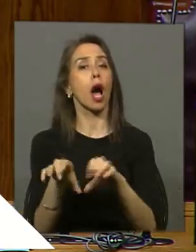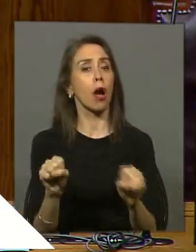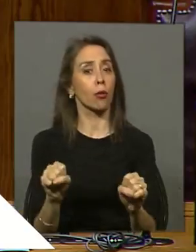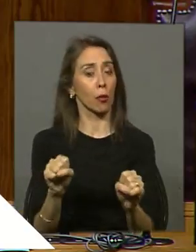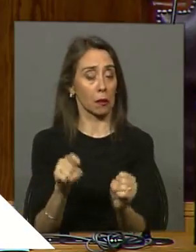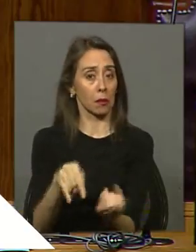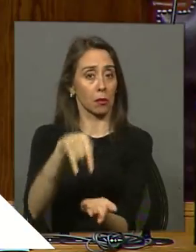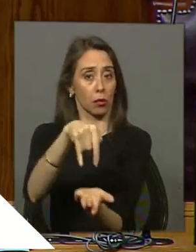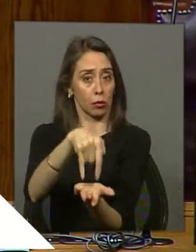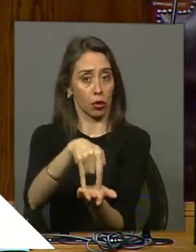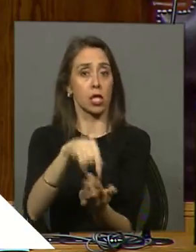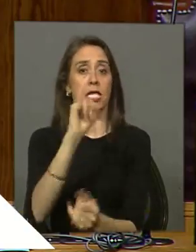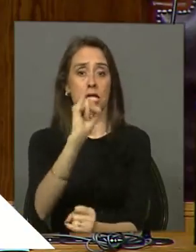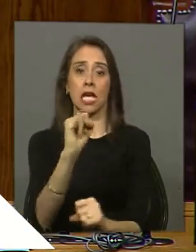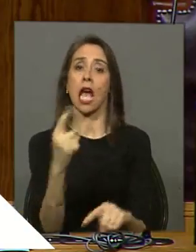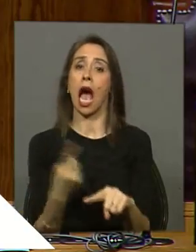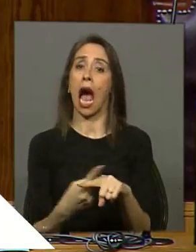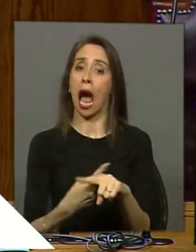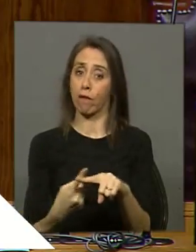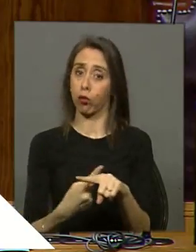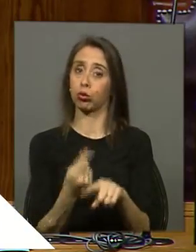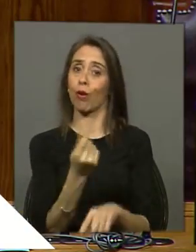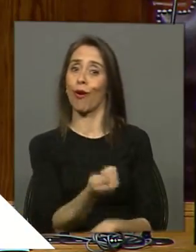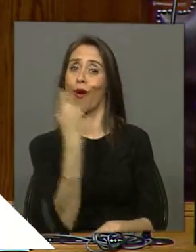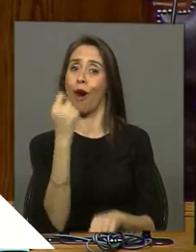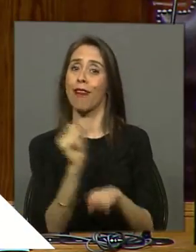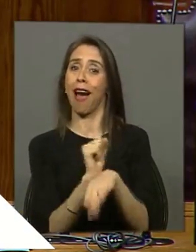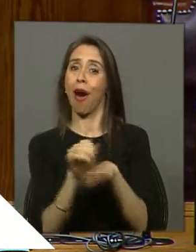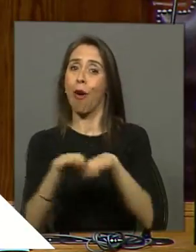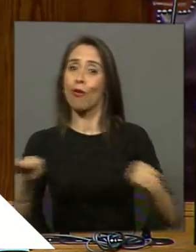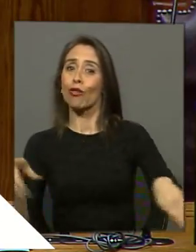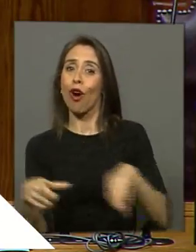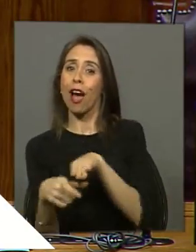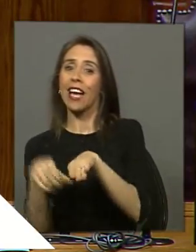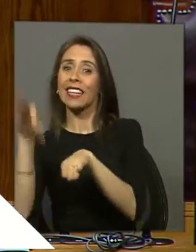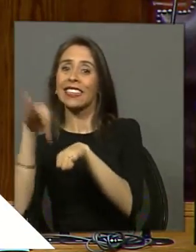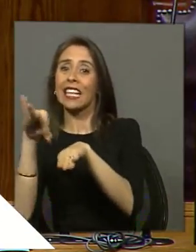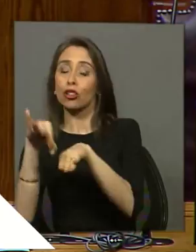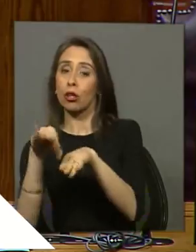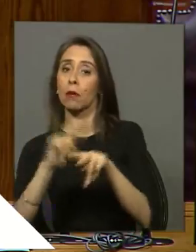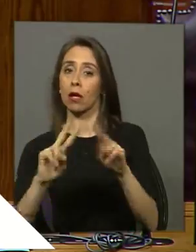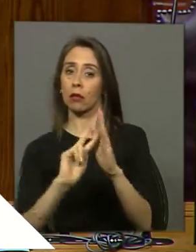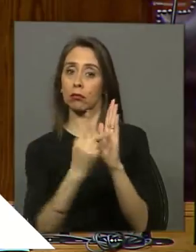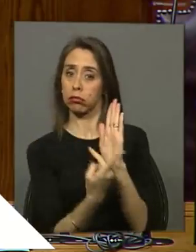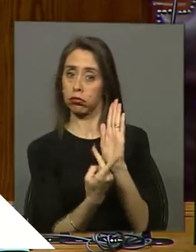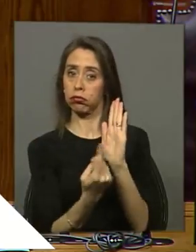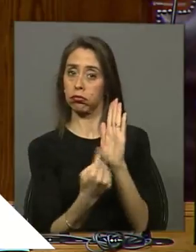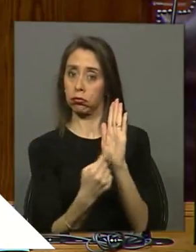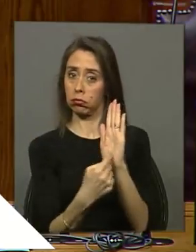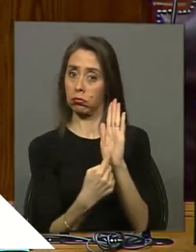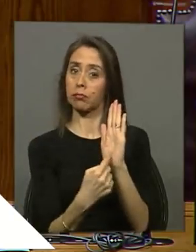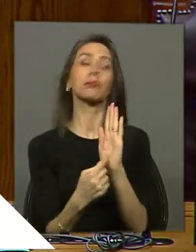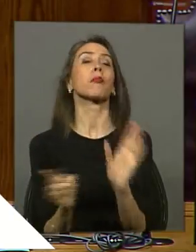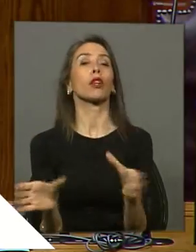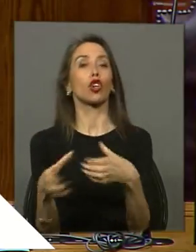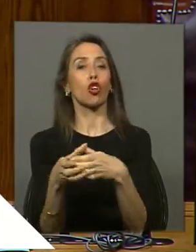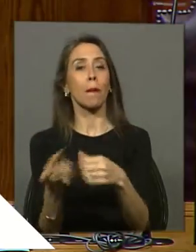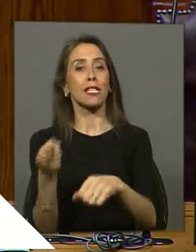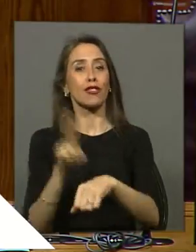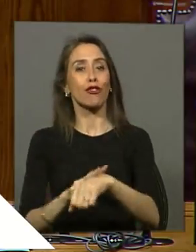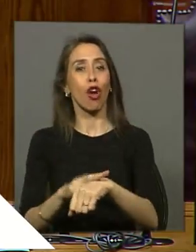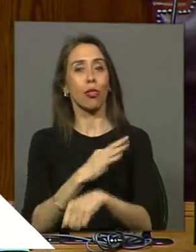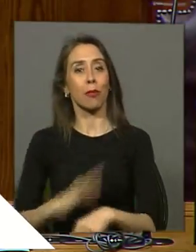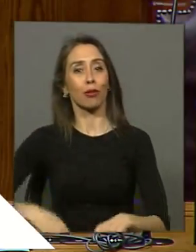producido situaciones de abuso en materia de estacionamiento que deben ser corregidos. Estamos convencidos que el resultado de la comisión mixta